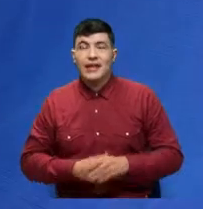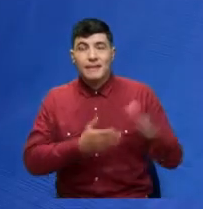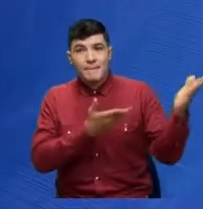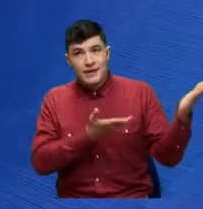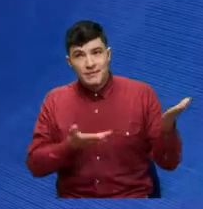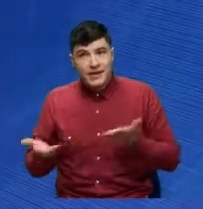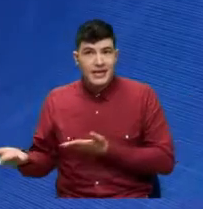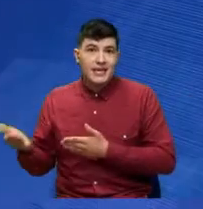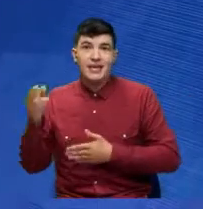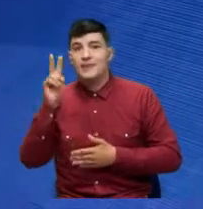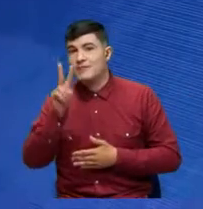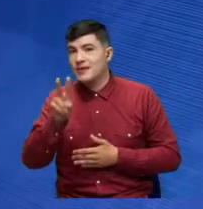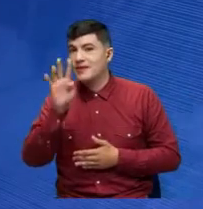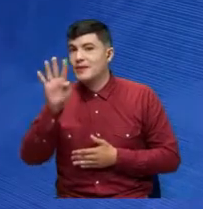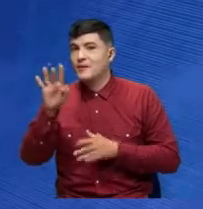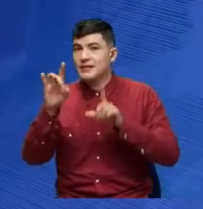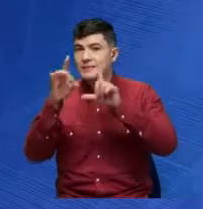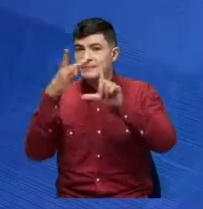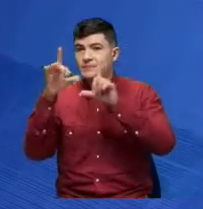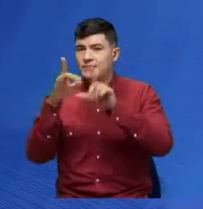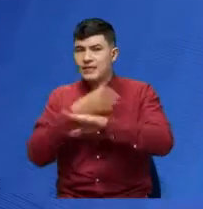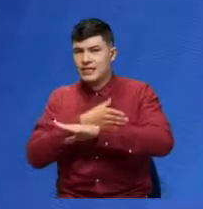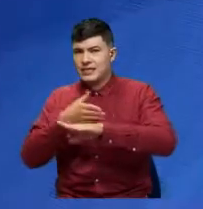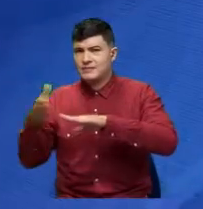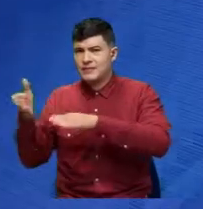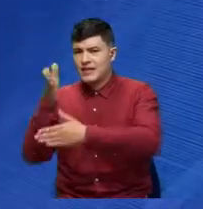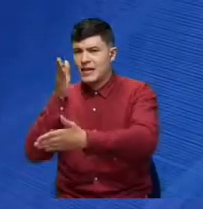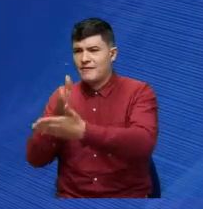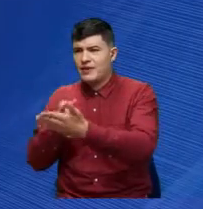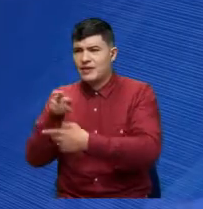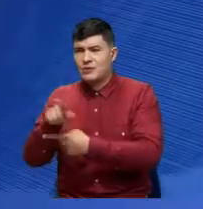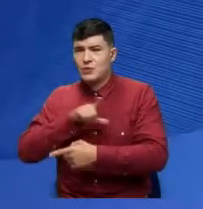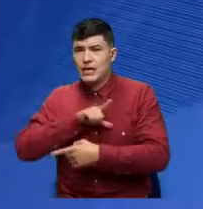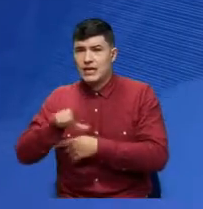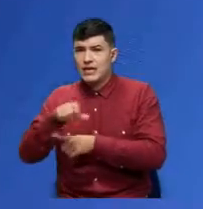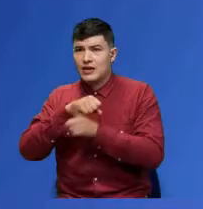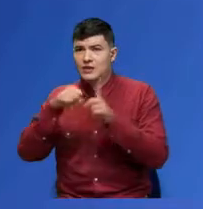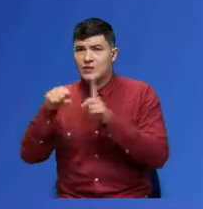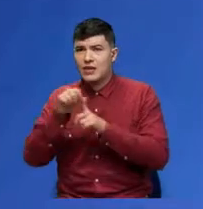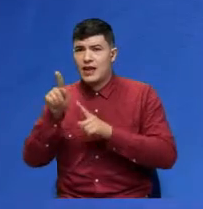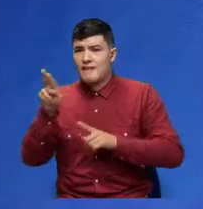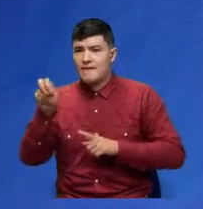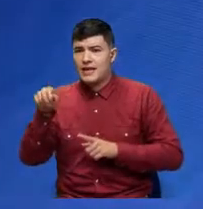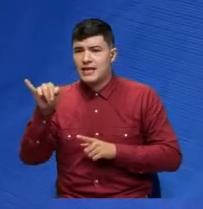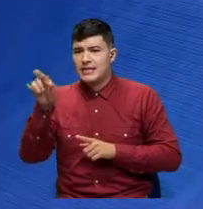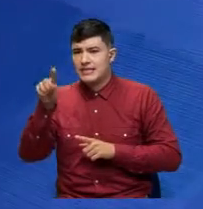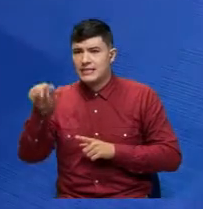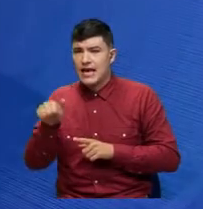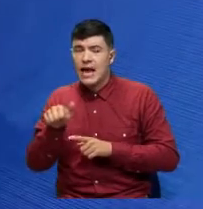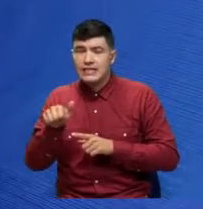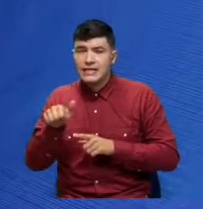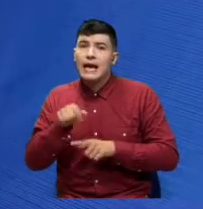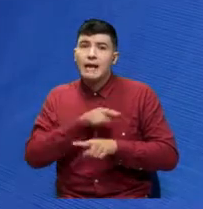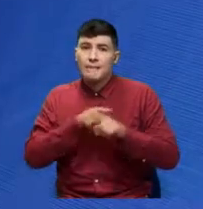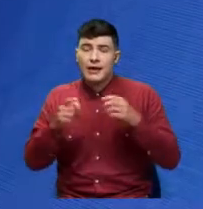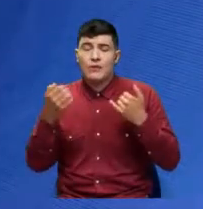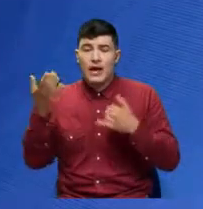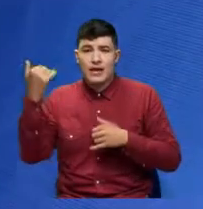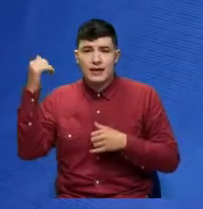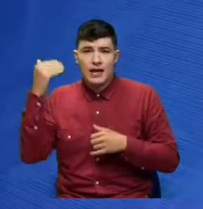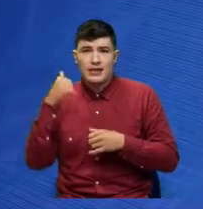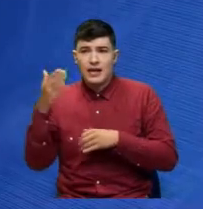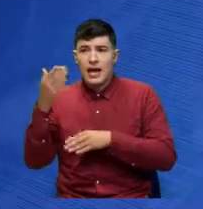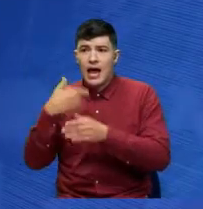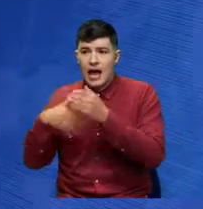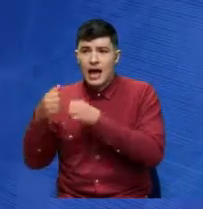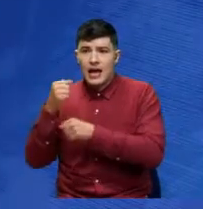Bienvenidos a 24 Digital. Después del ataque a la líder social Francia Márquez, se ha generado una alerta en las autoridades, pues en los últimos años las